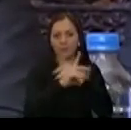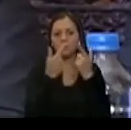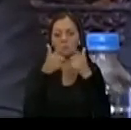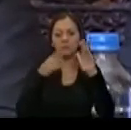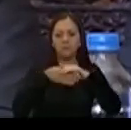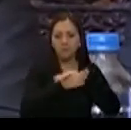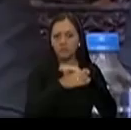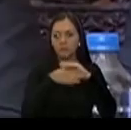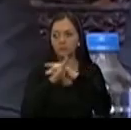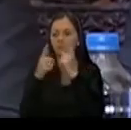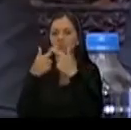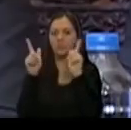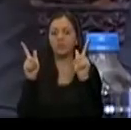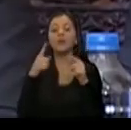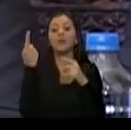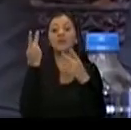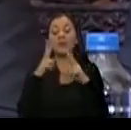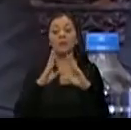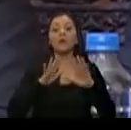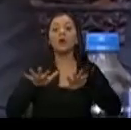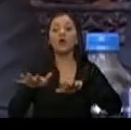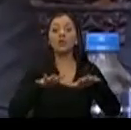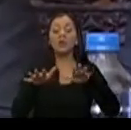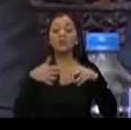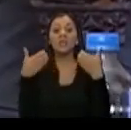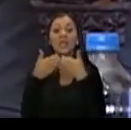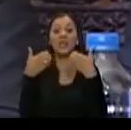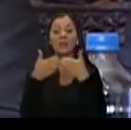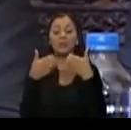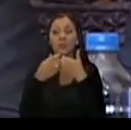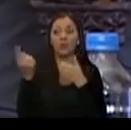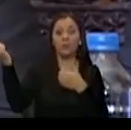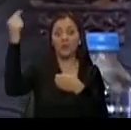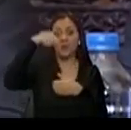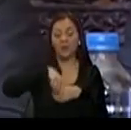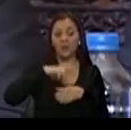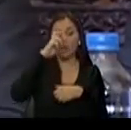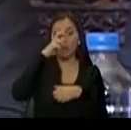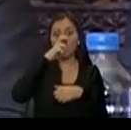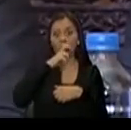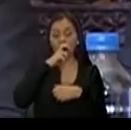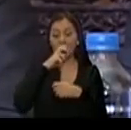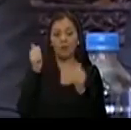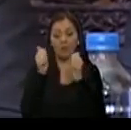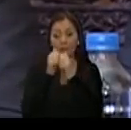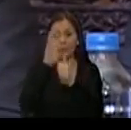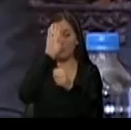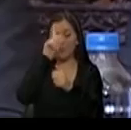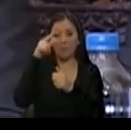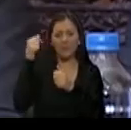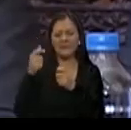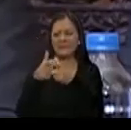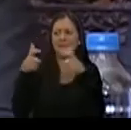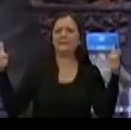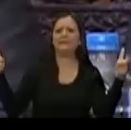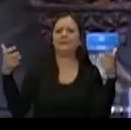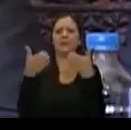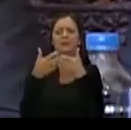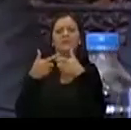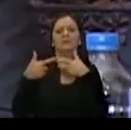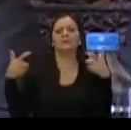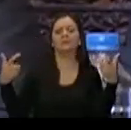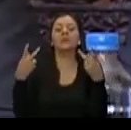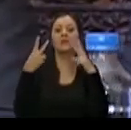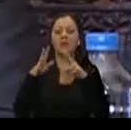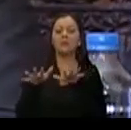que va a ser bastante grande, y también con los periodistas que lo quieran hacer en coordinación con la Conferencia Episcopal